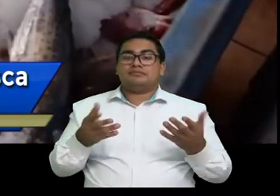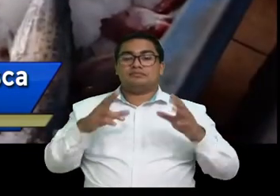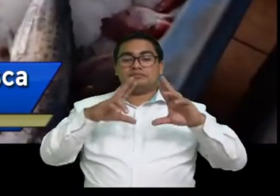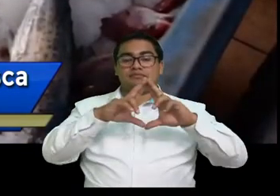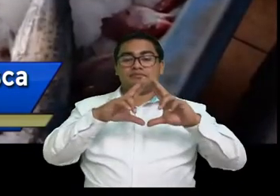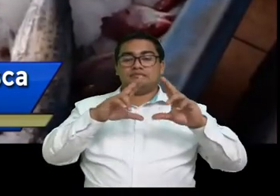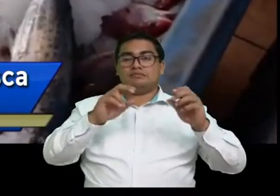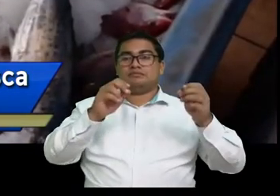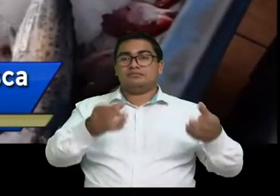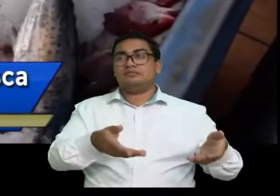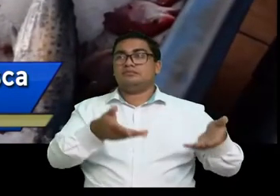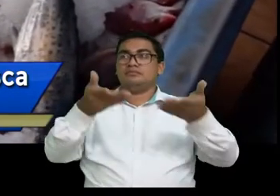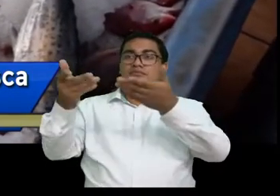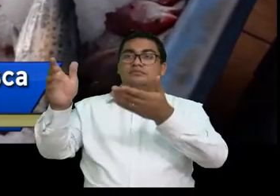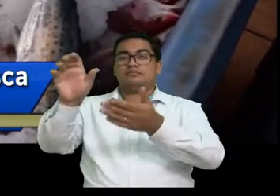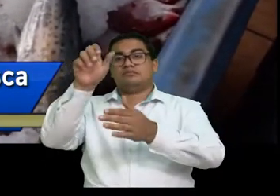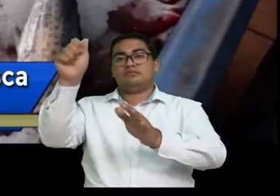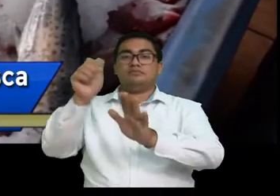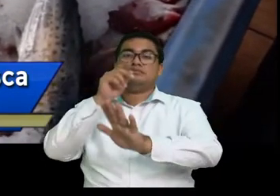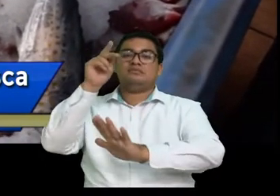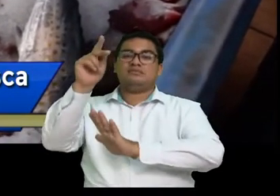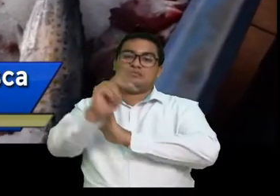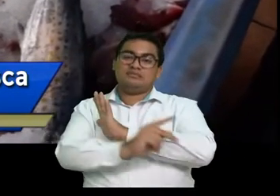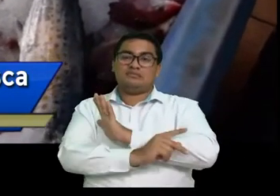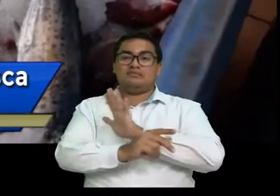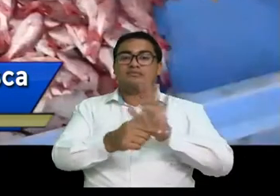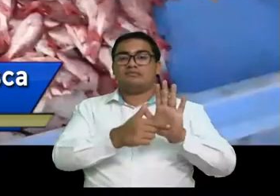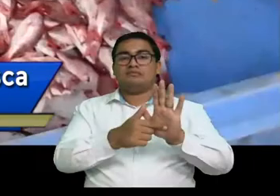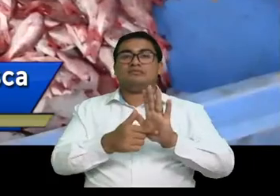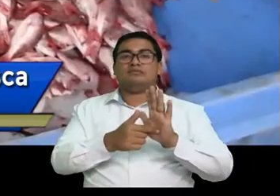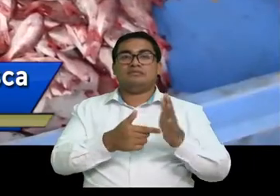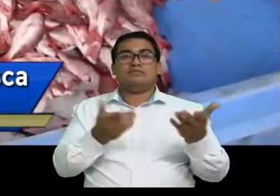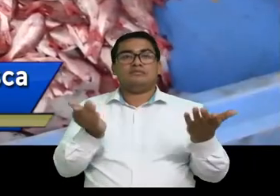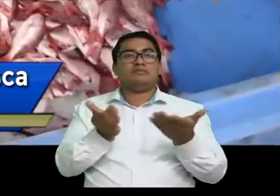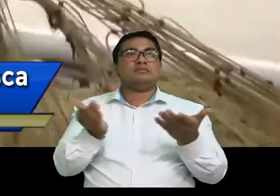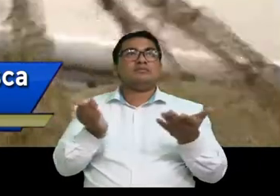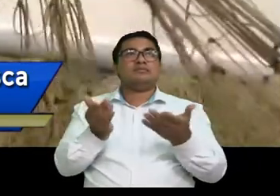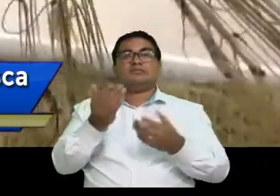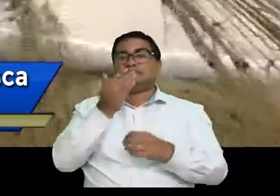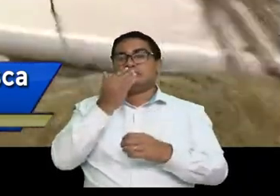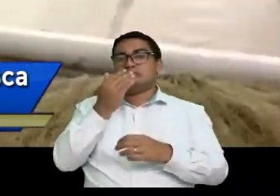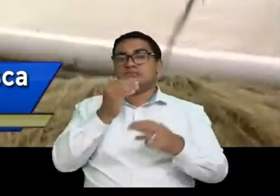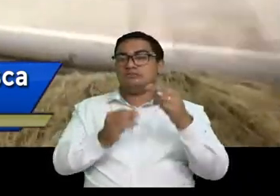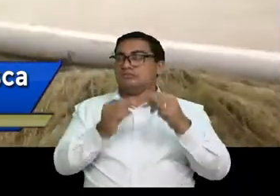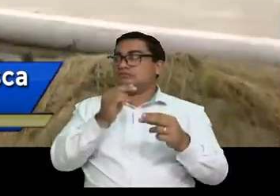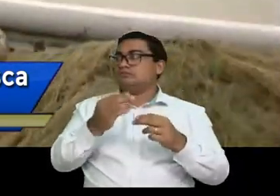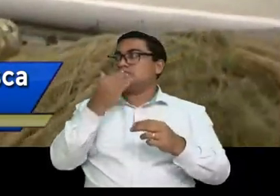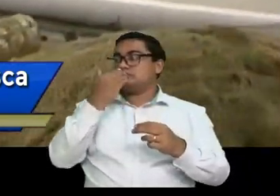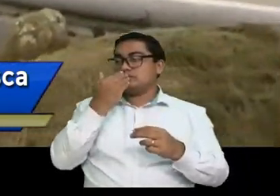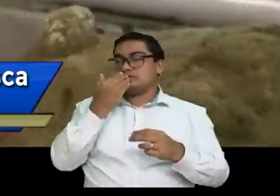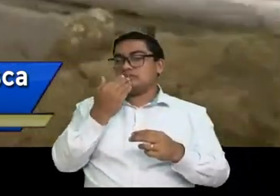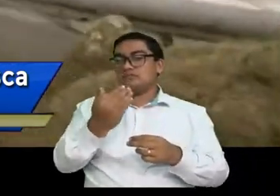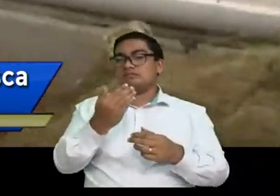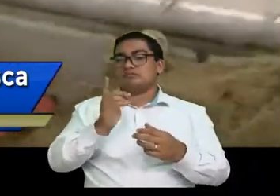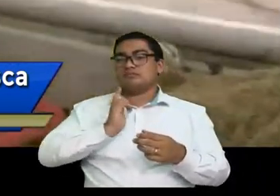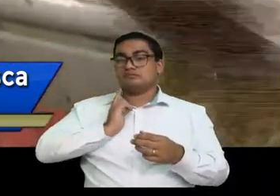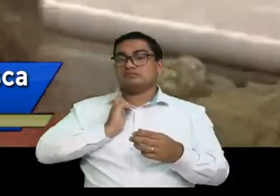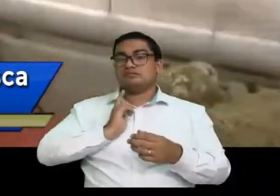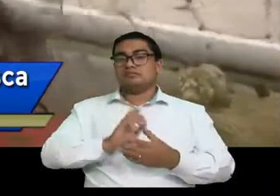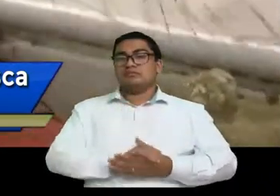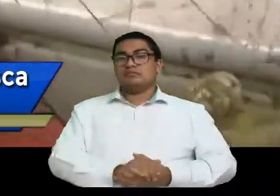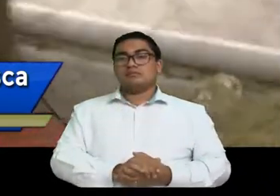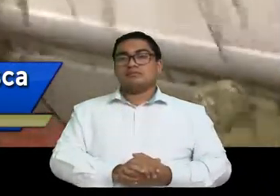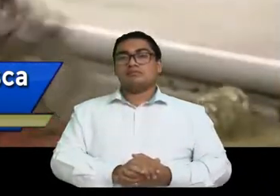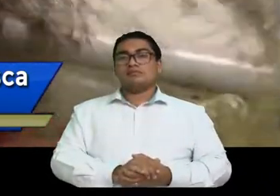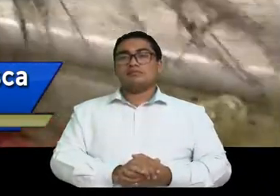exportación, y entonces se refleja en una buena cifra que tenemos. Claro, y